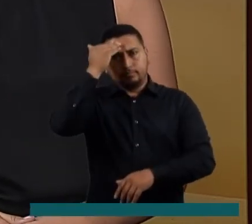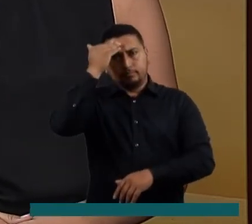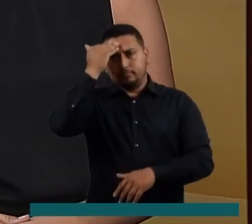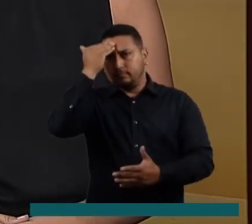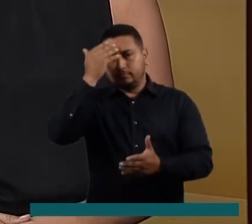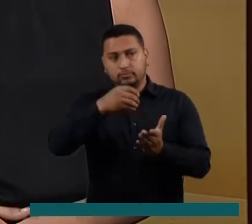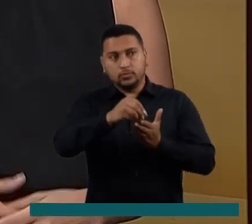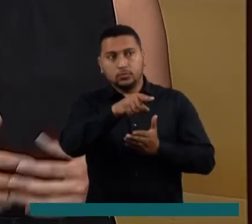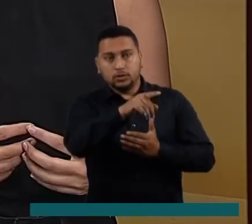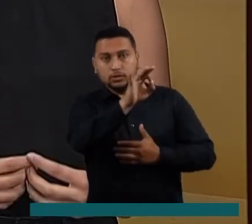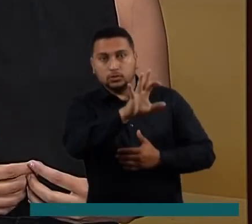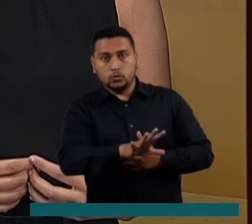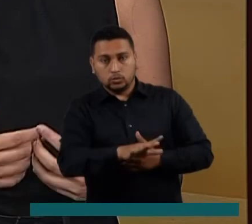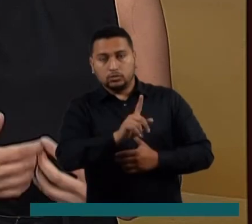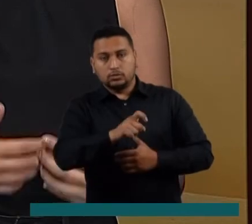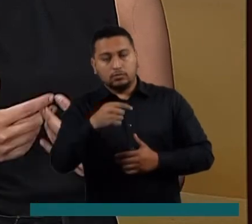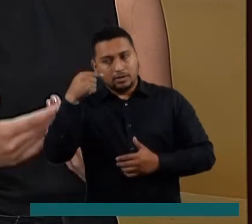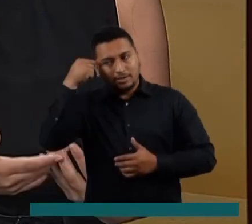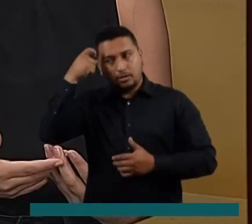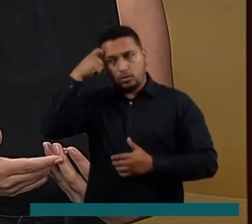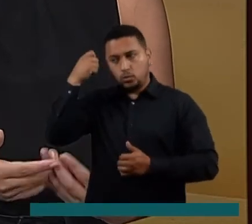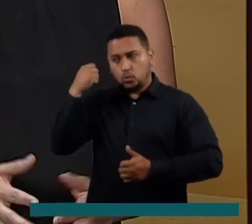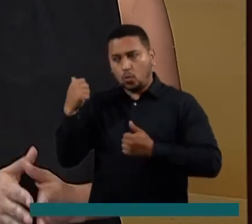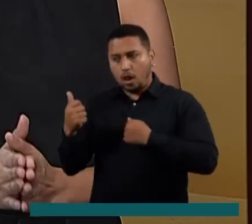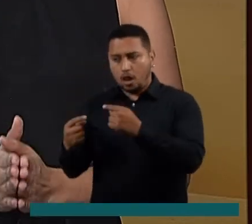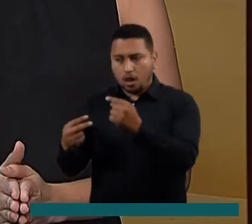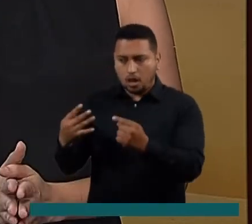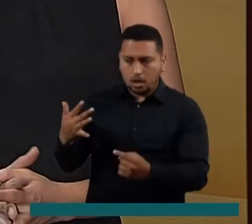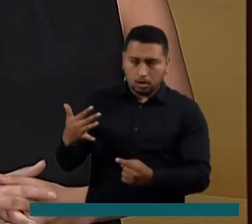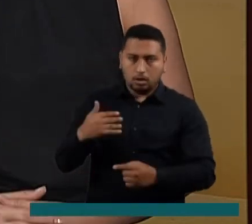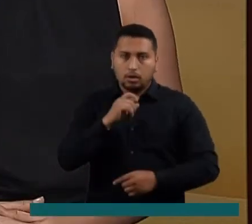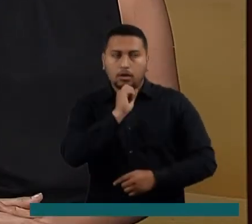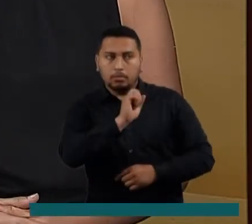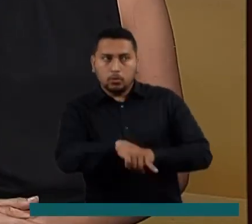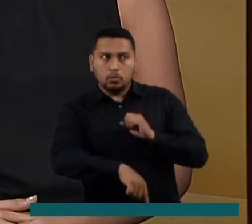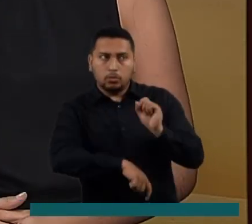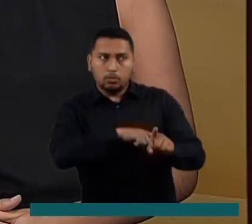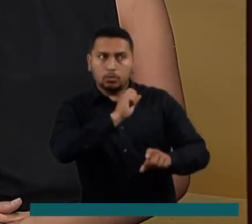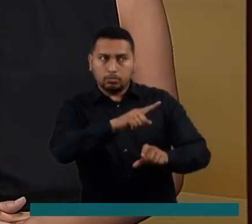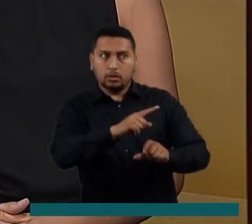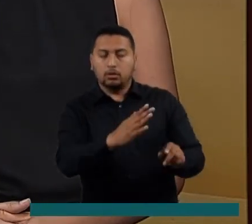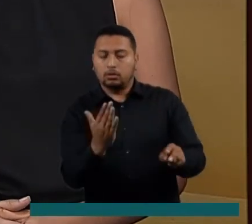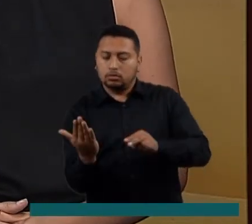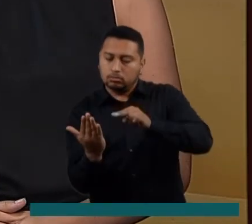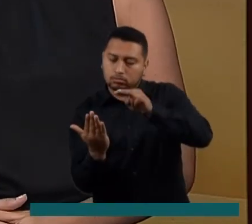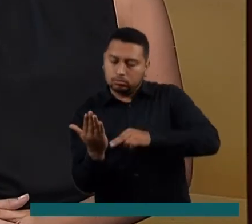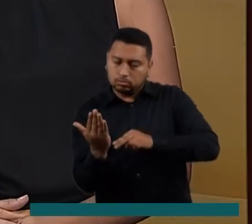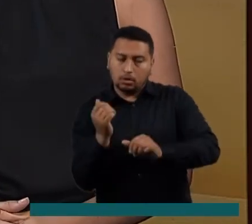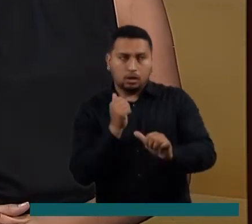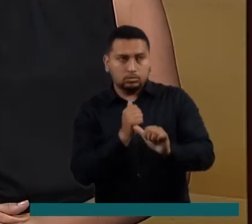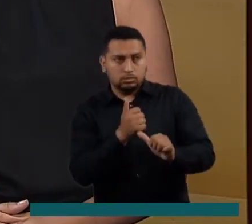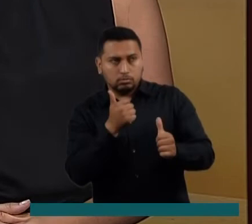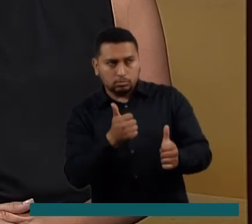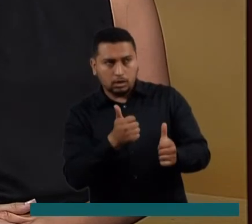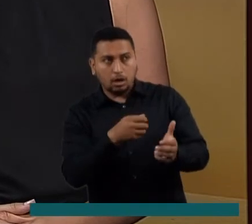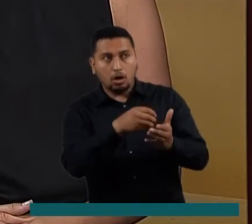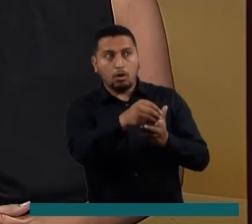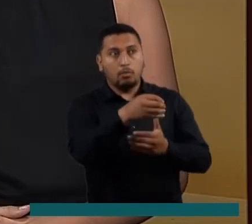de comprar un seguro el riesgo del que se quiere proteger. Pregunte, lea con atención y asesórese bien antes de